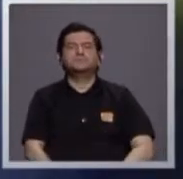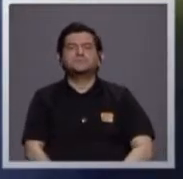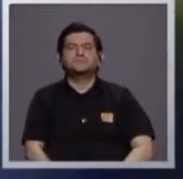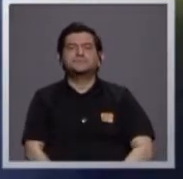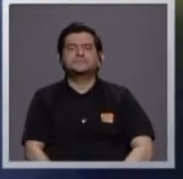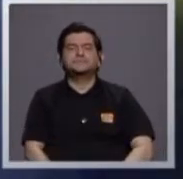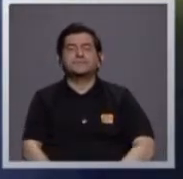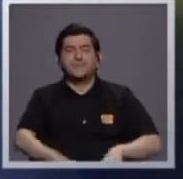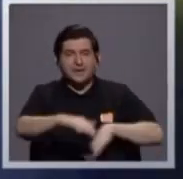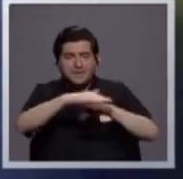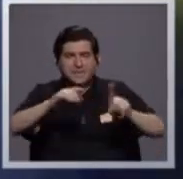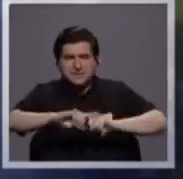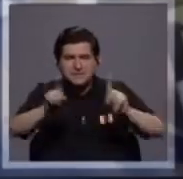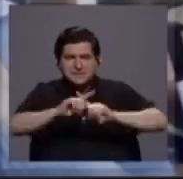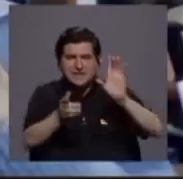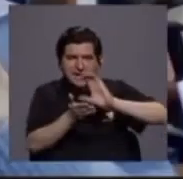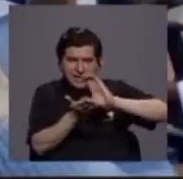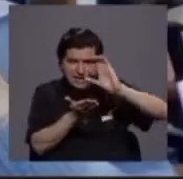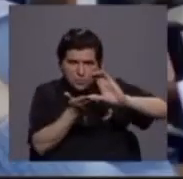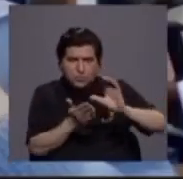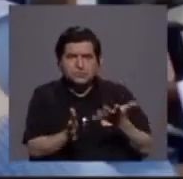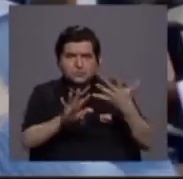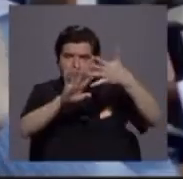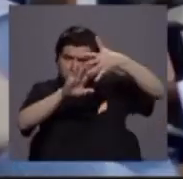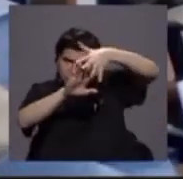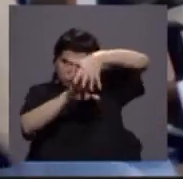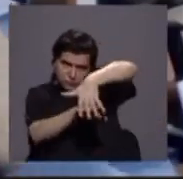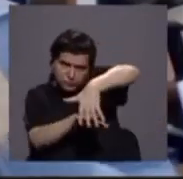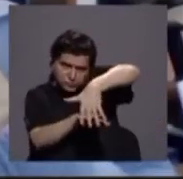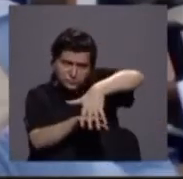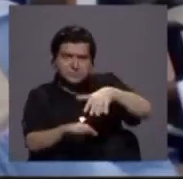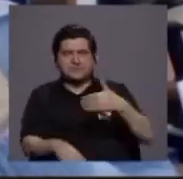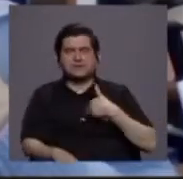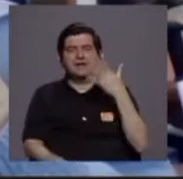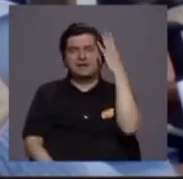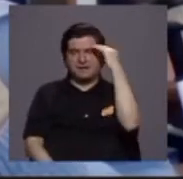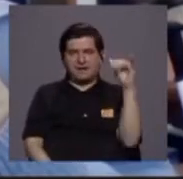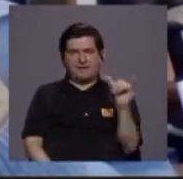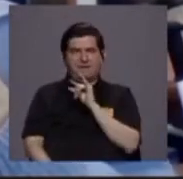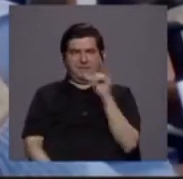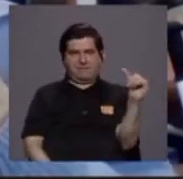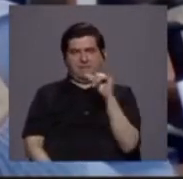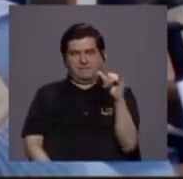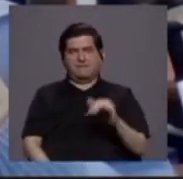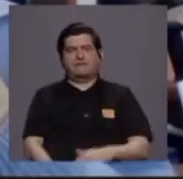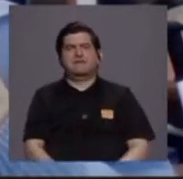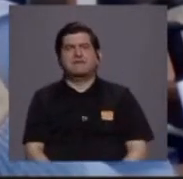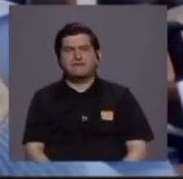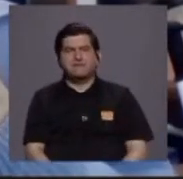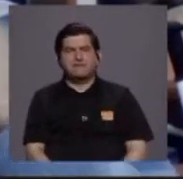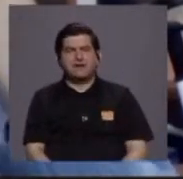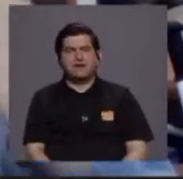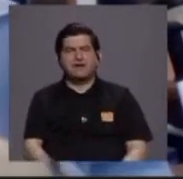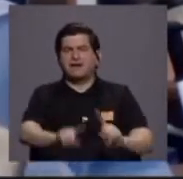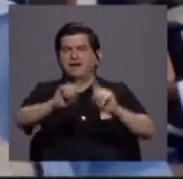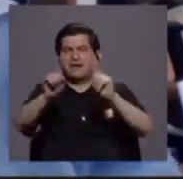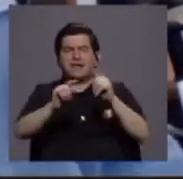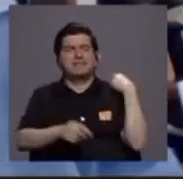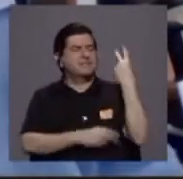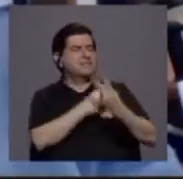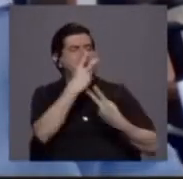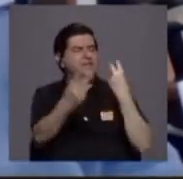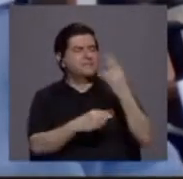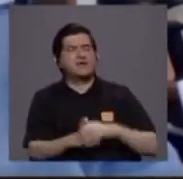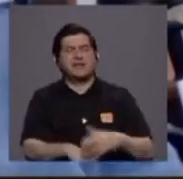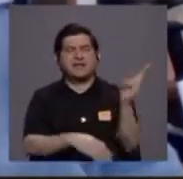y en base a los distintos cursos lo fui integrando. También tuve una experiencia en distintos viajes que hice